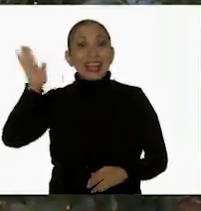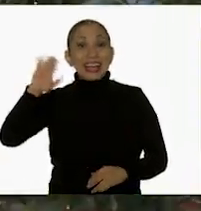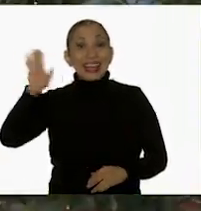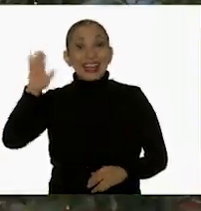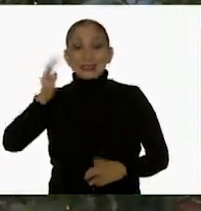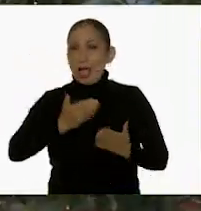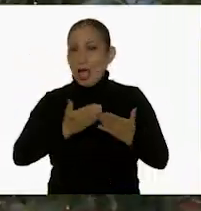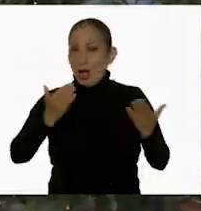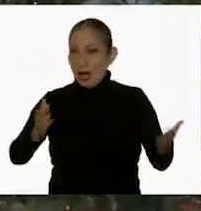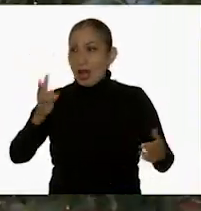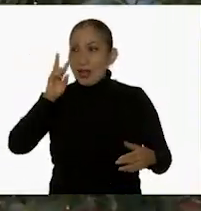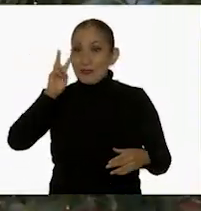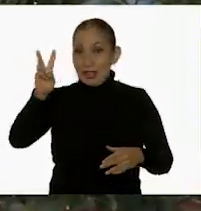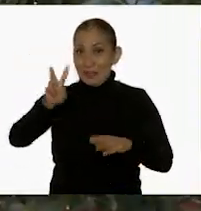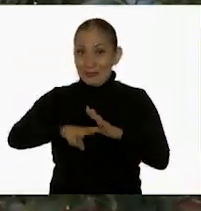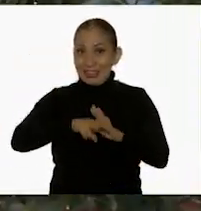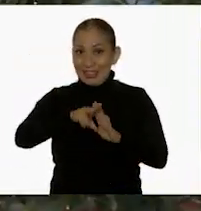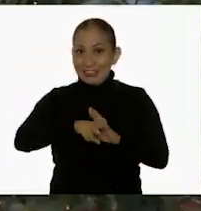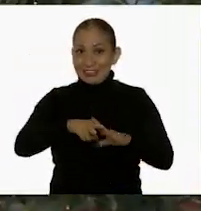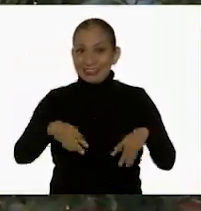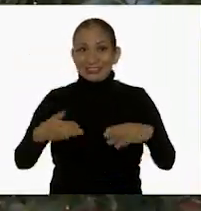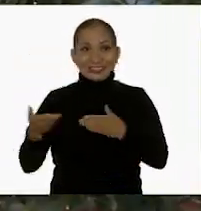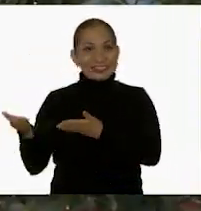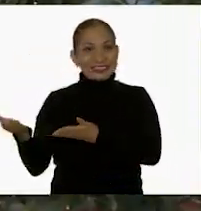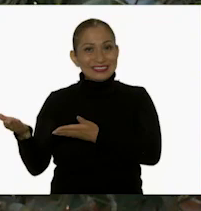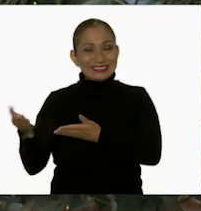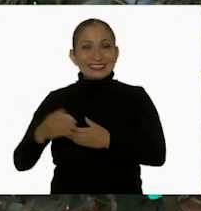¡Hola! ¡Vamos a ver el siguiente video!